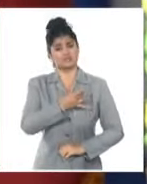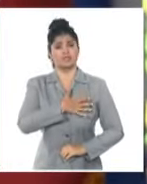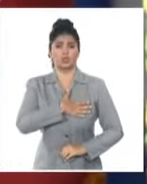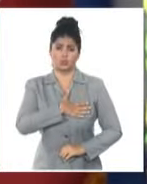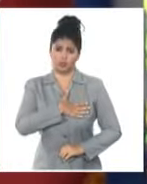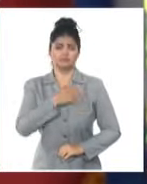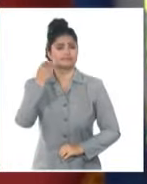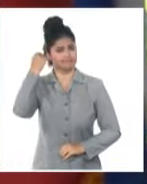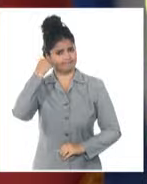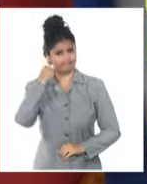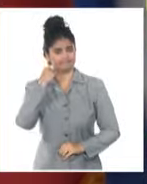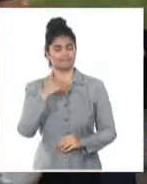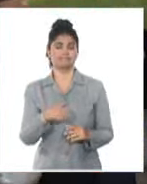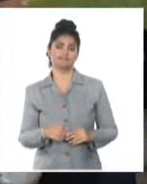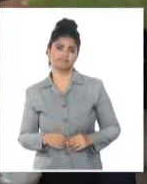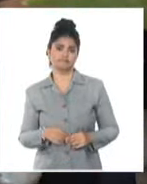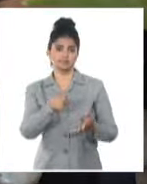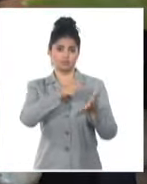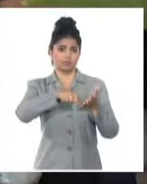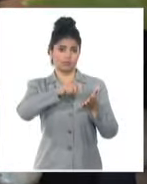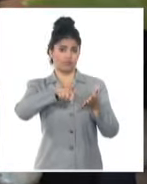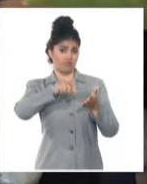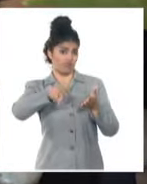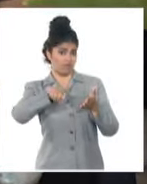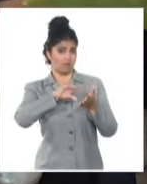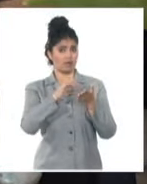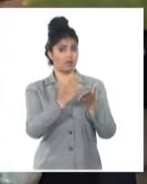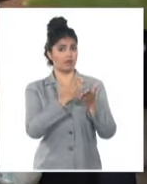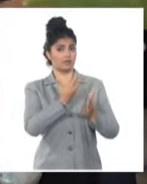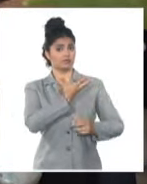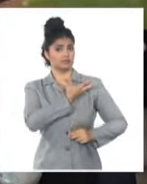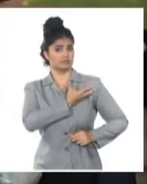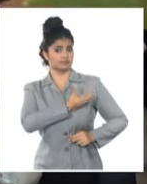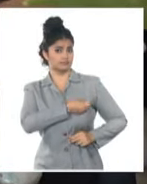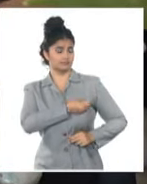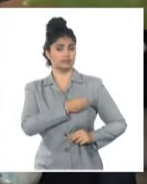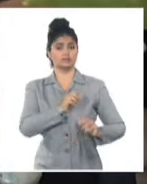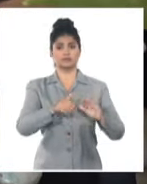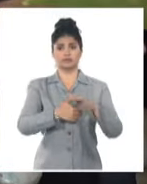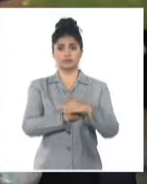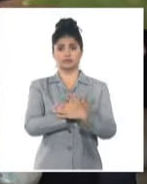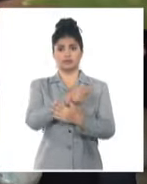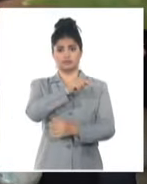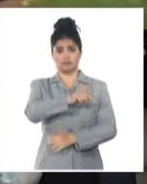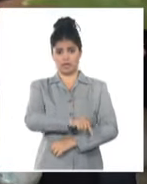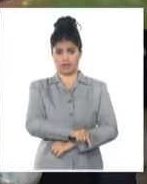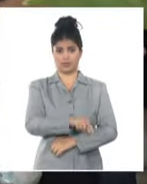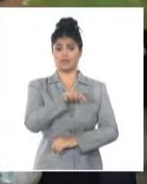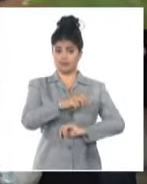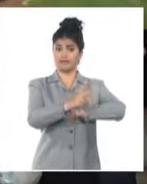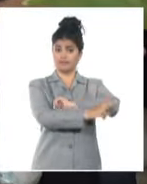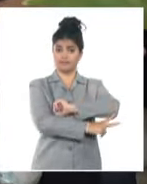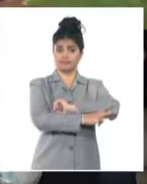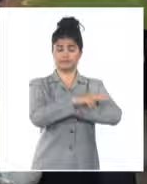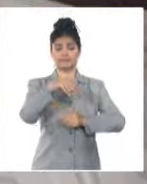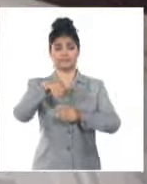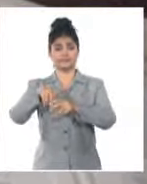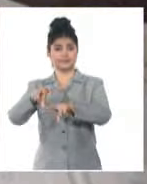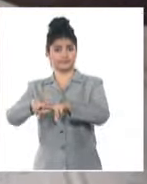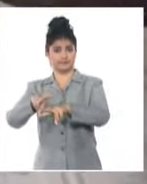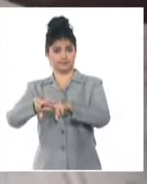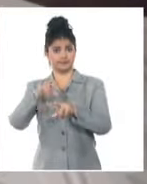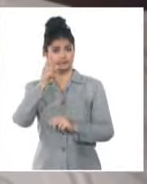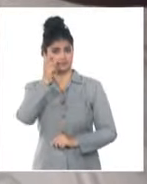Luego de la firma del libro de condolencias y del tributo, el embajador de la República Islámica de Irán en La Habana, Sayed Mohammad Adid